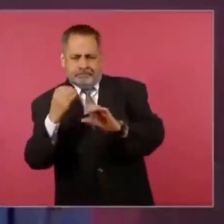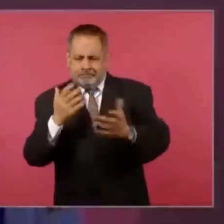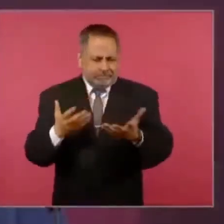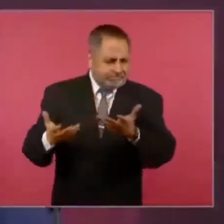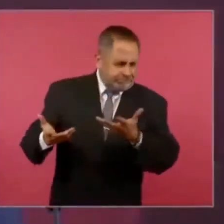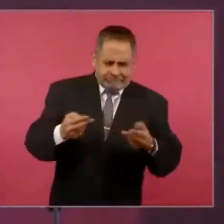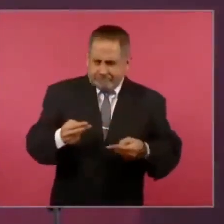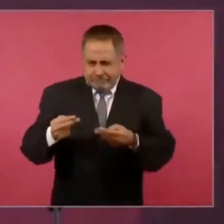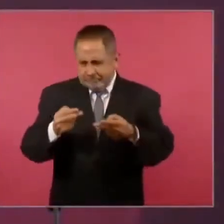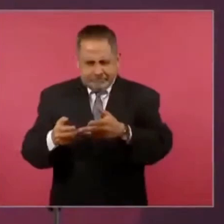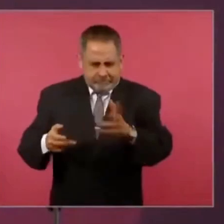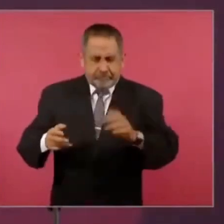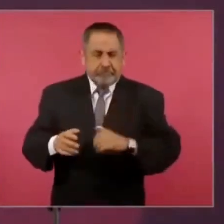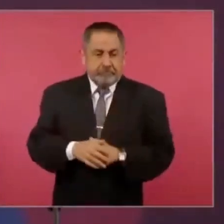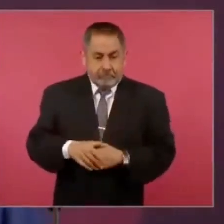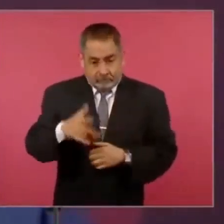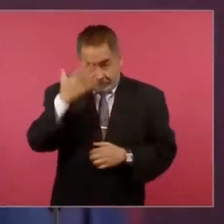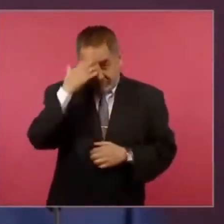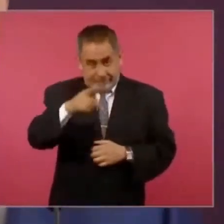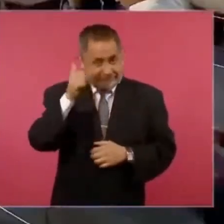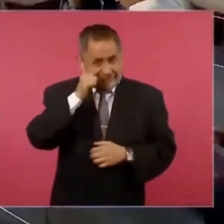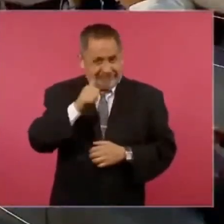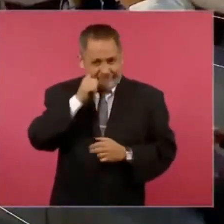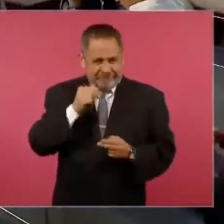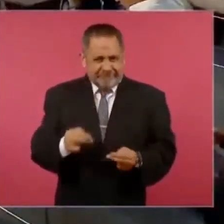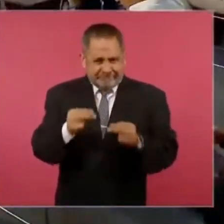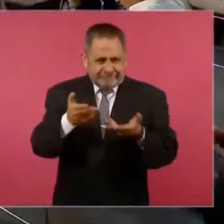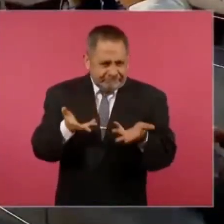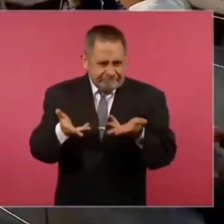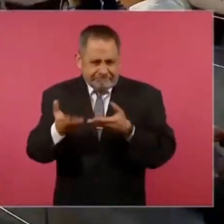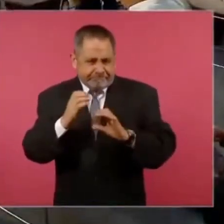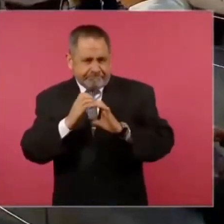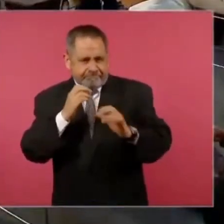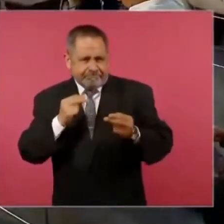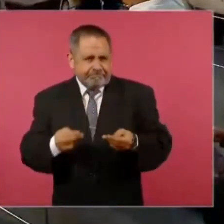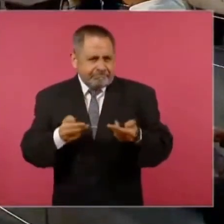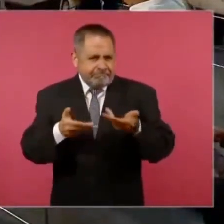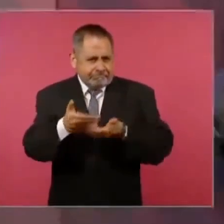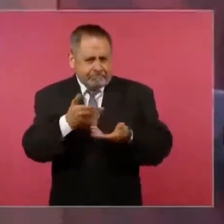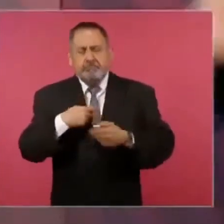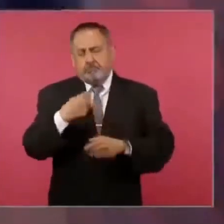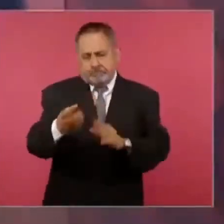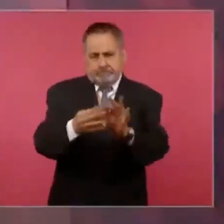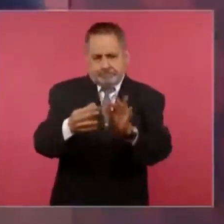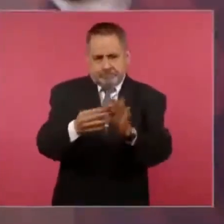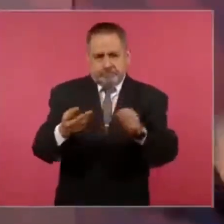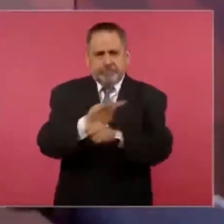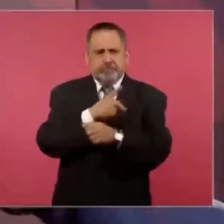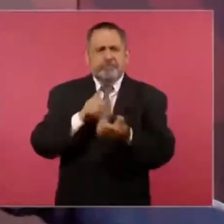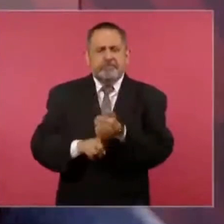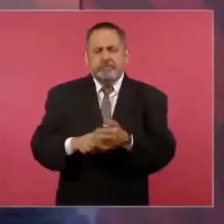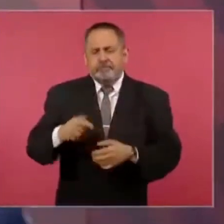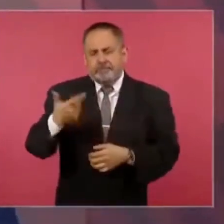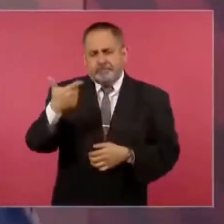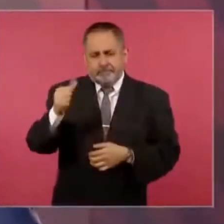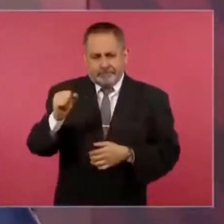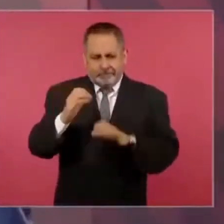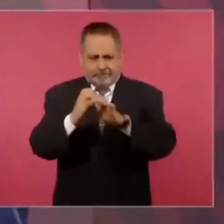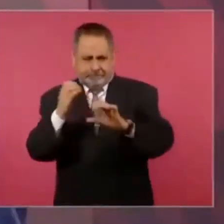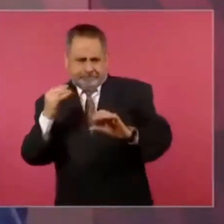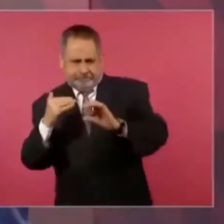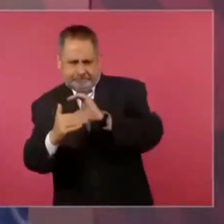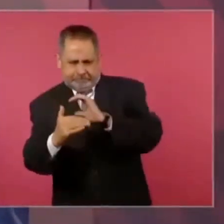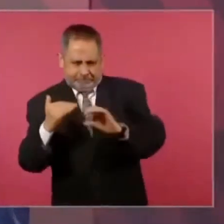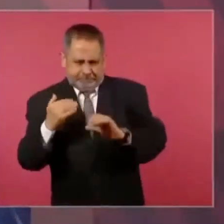Ustedes saben que cuando se lleva a cabo la negociación de los gasoductos, bueno, les platico primero lo de los gasoductos.